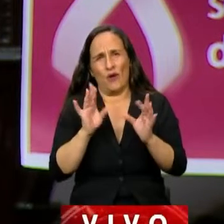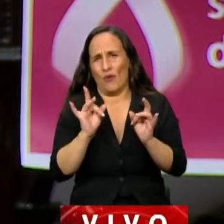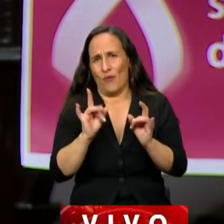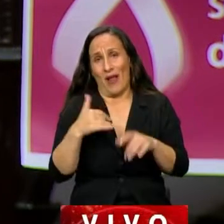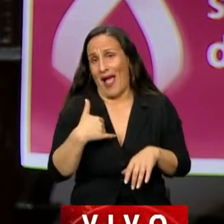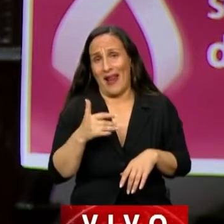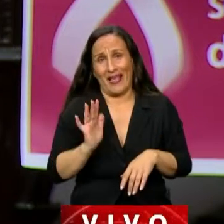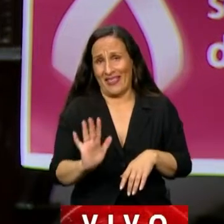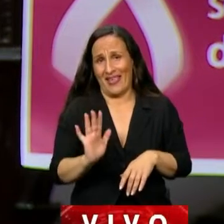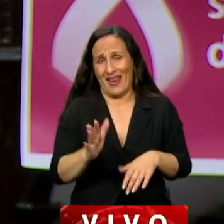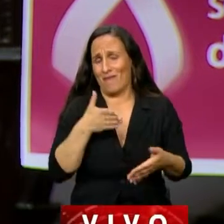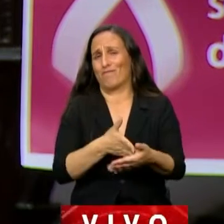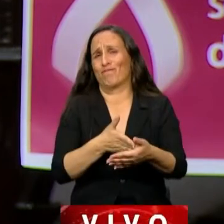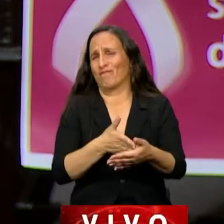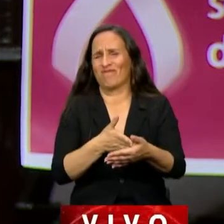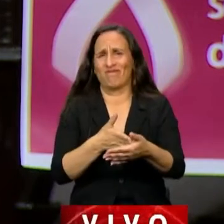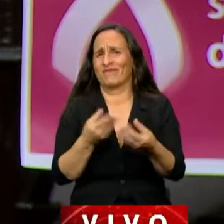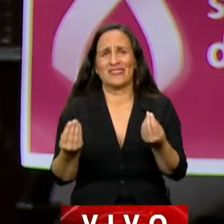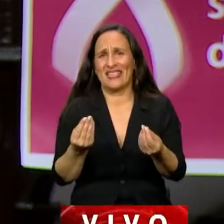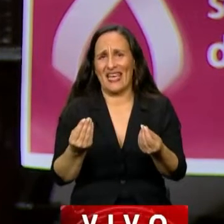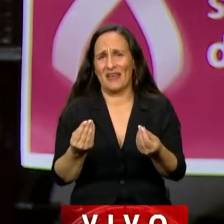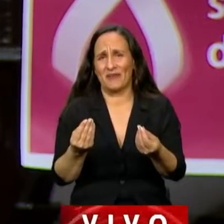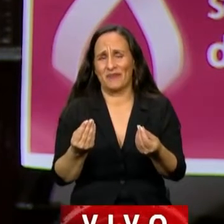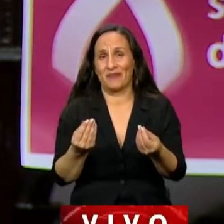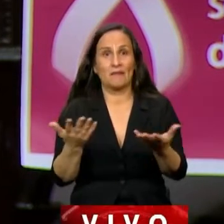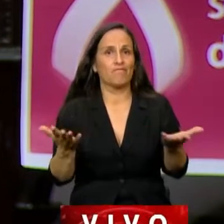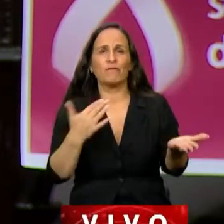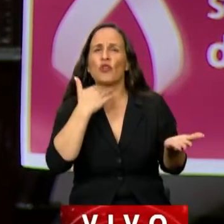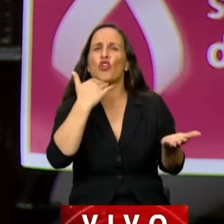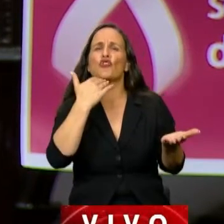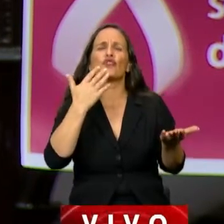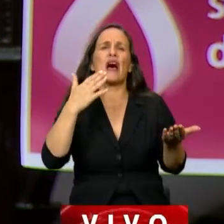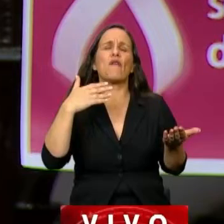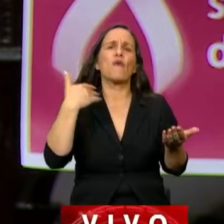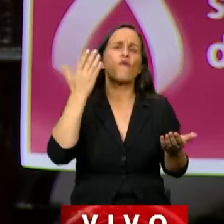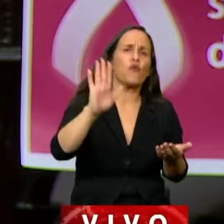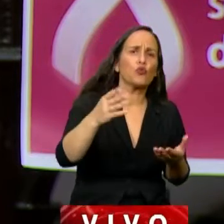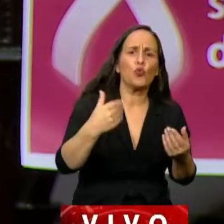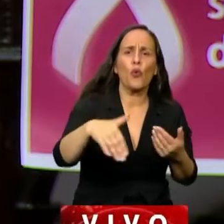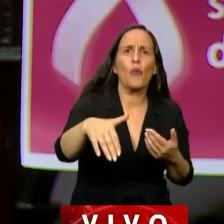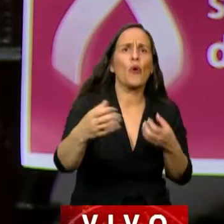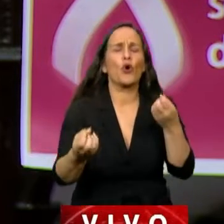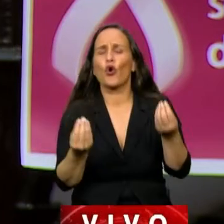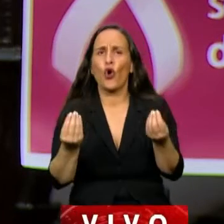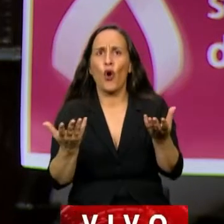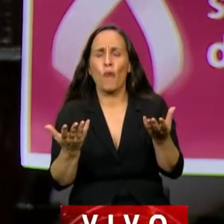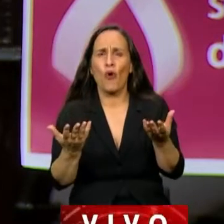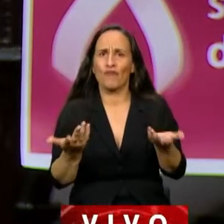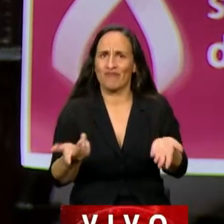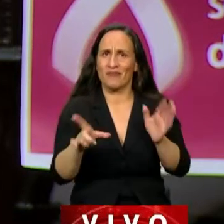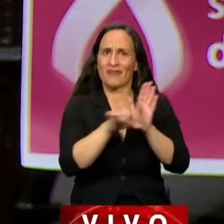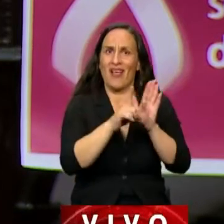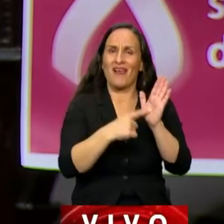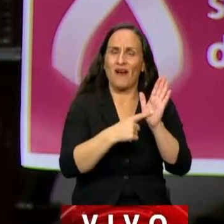en Argentina, y ese obstáculo es la imprevisibilidad. Si por cada norma orientada